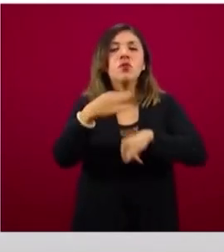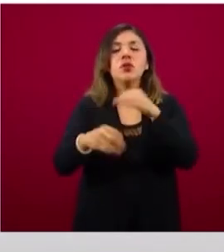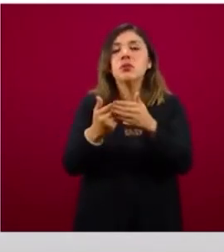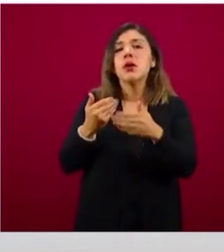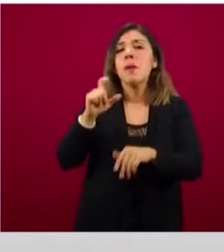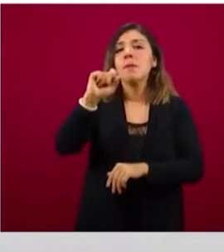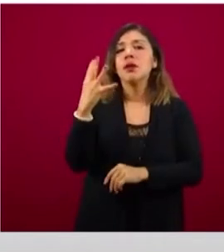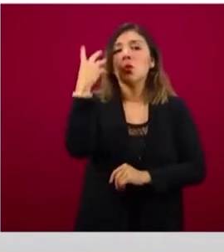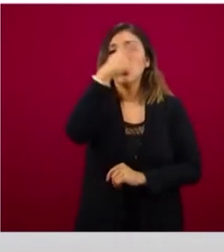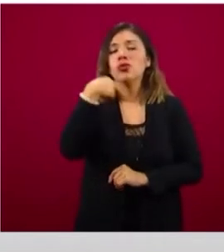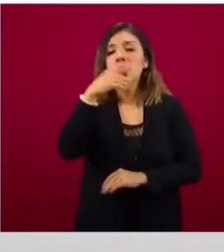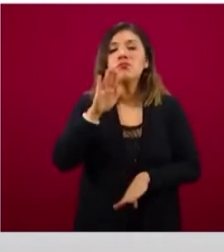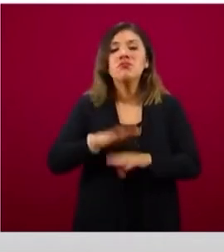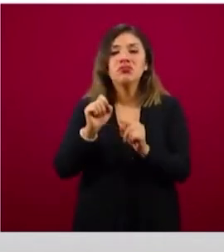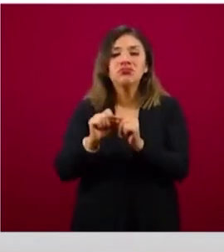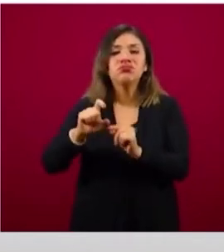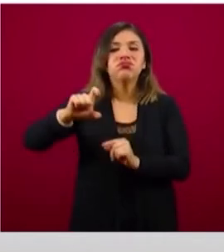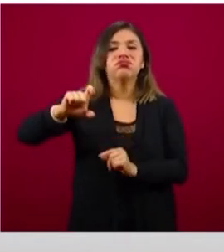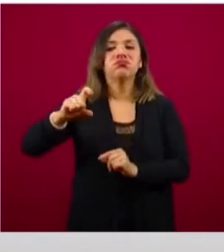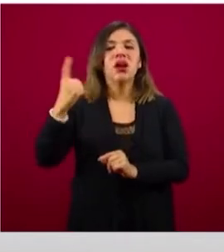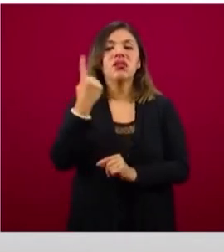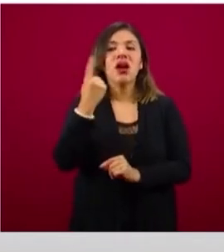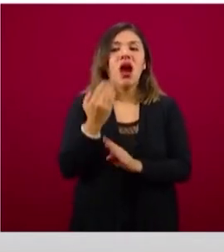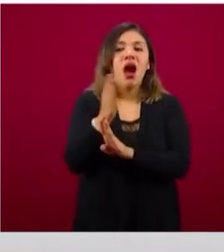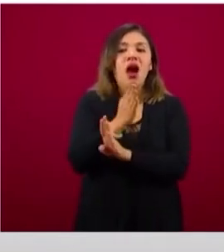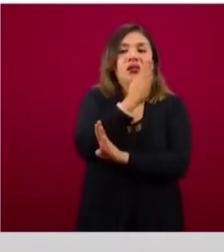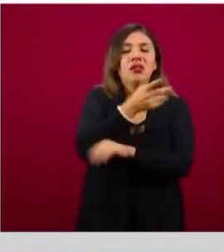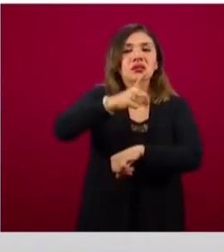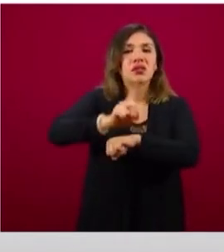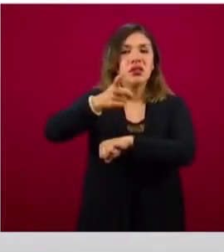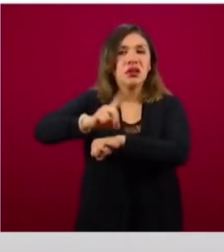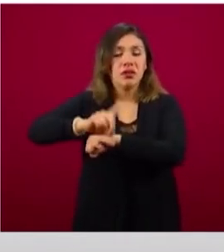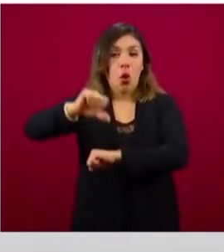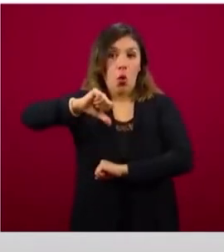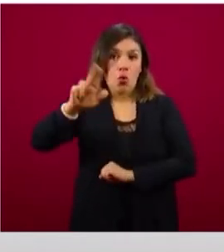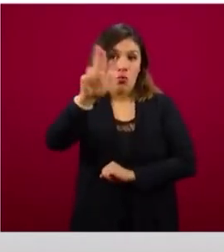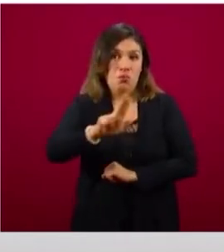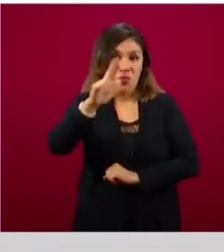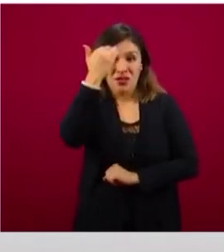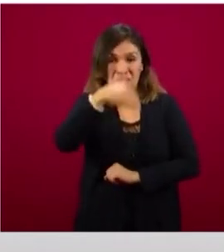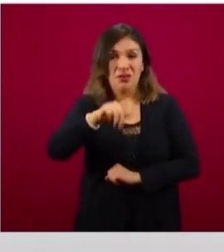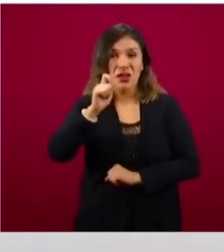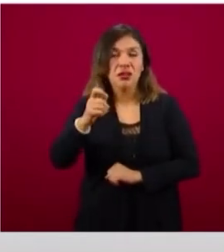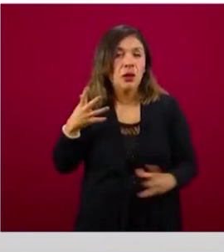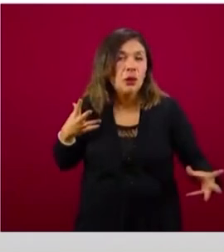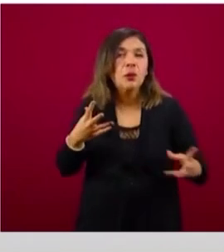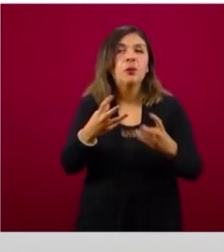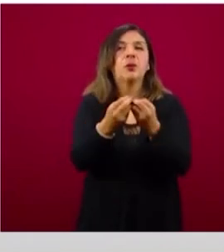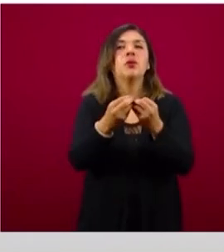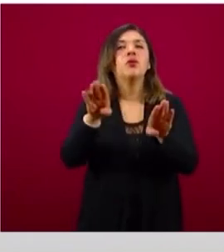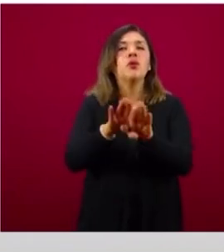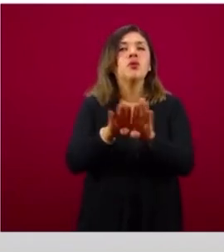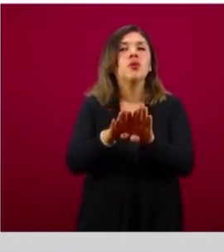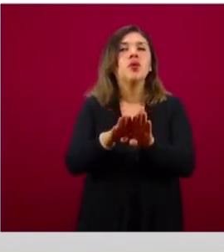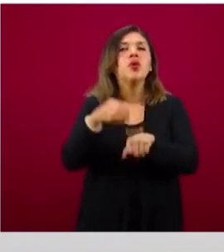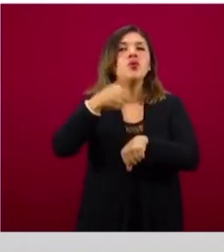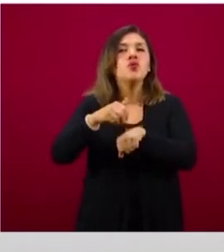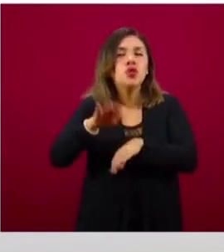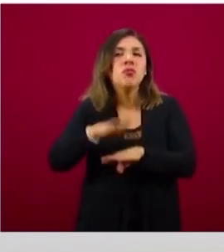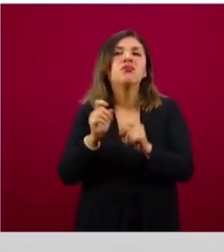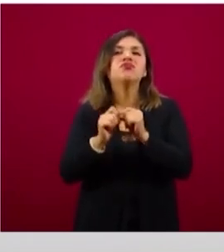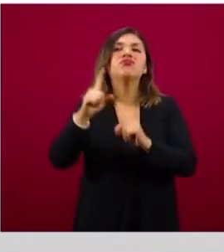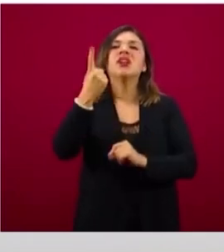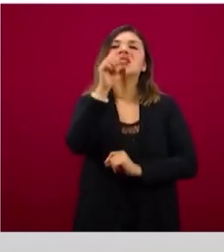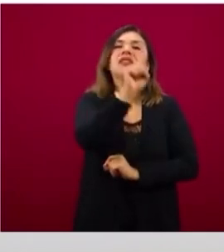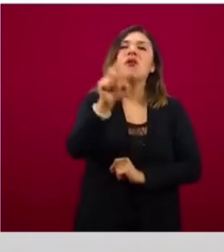a las barras anteriores estamos martes que sabemos que es cuando se recupera un poco este este número en función del fin de semana